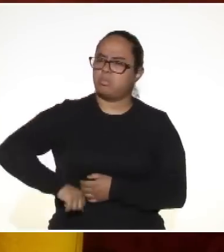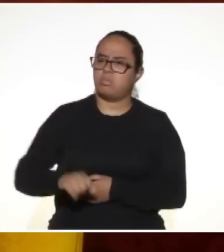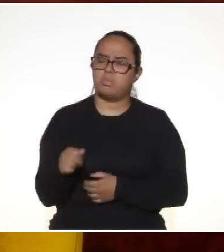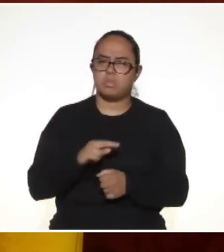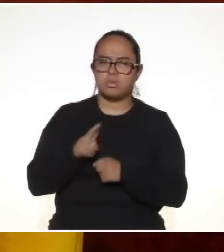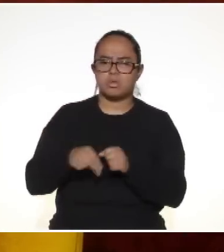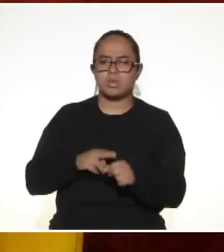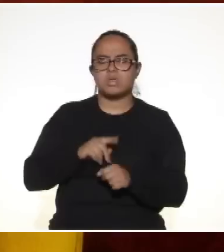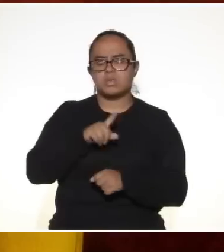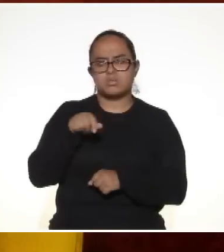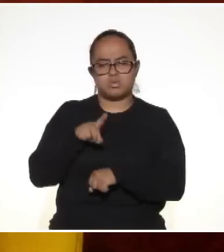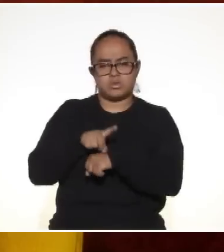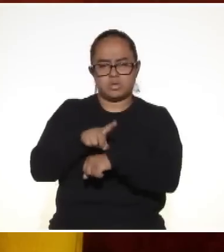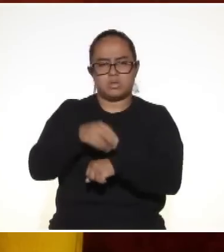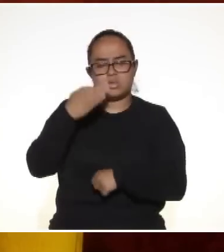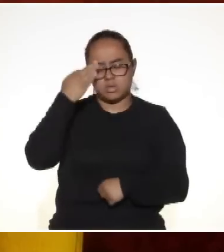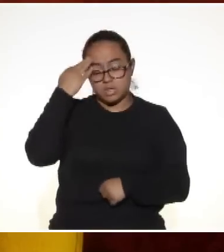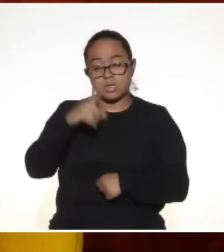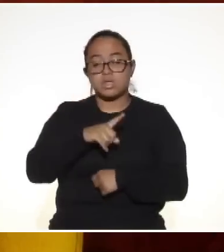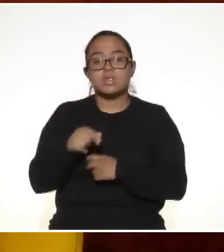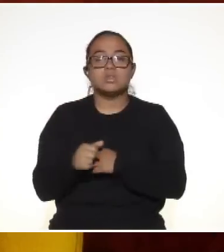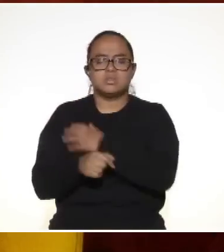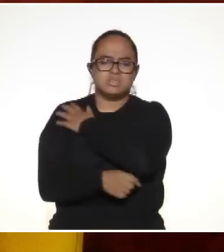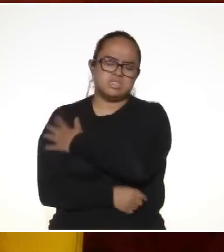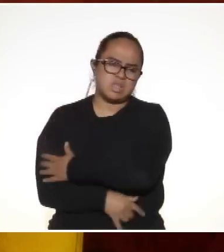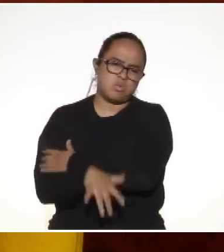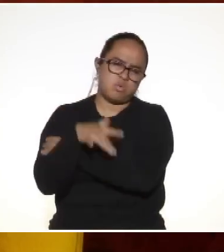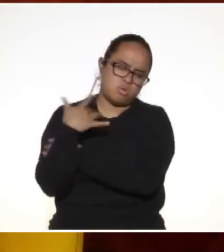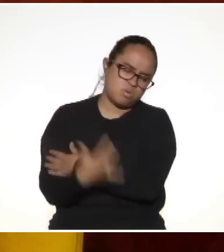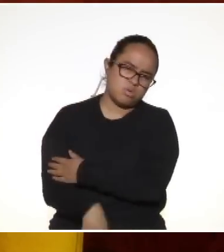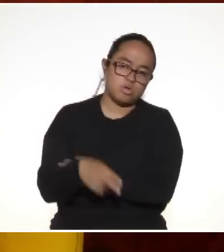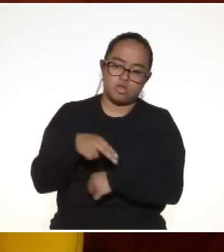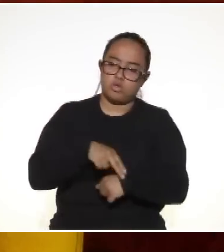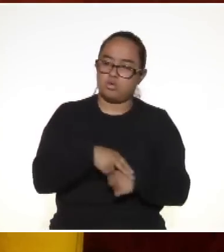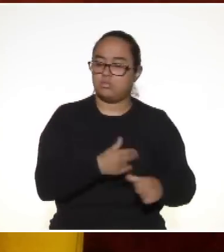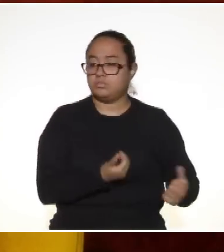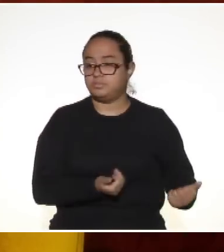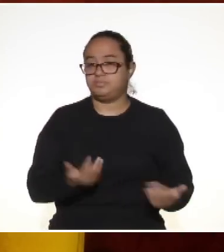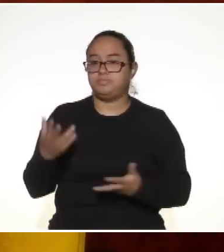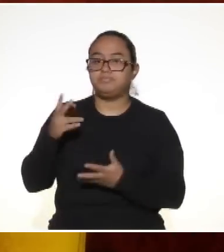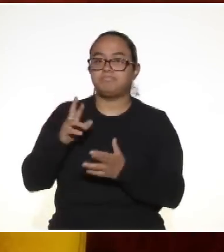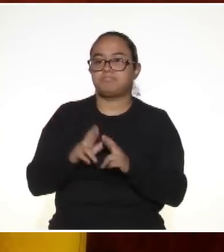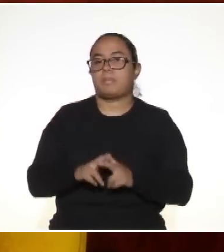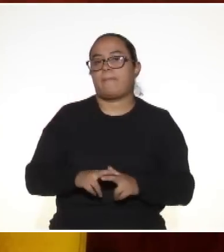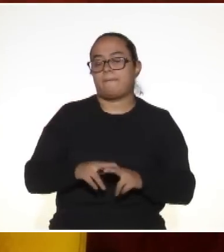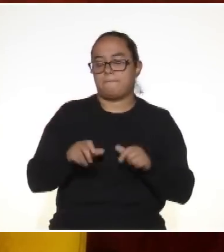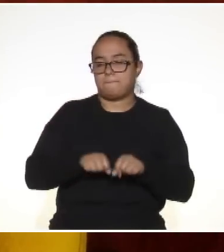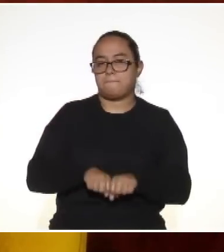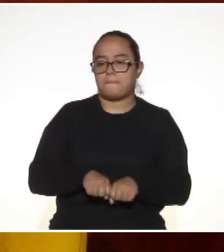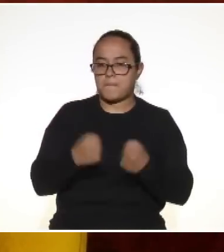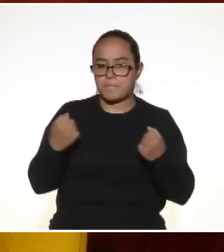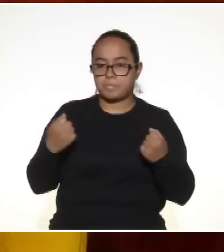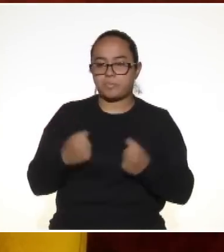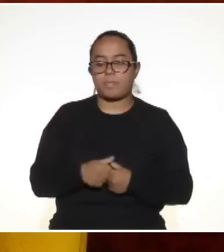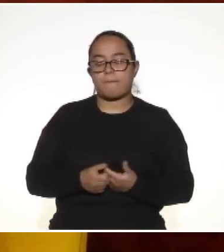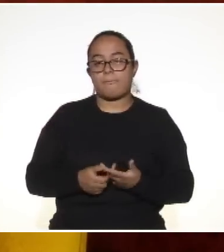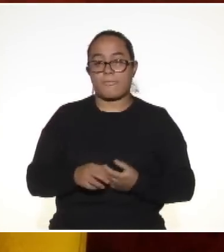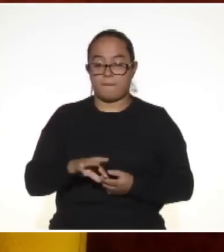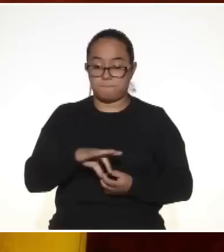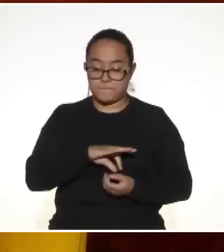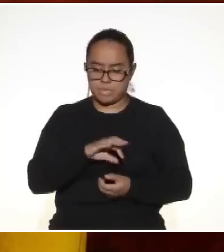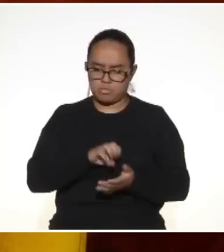entonces pasaron así varios días hasta que le empezó a doler el brazo, lo llevaron al doctor y resulta que fue una fractura. Ahí la cuestión es si